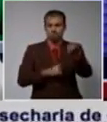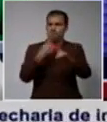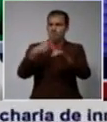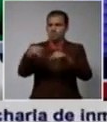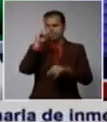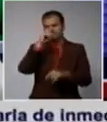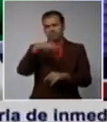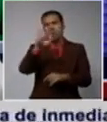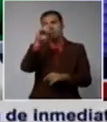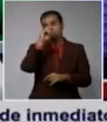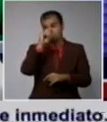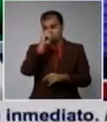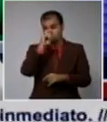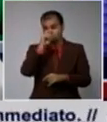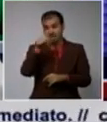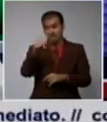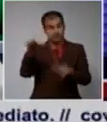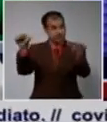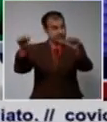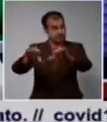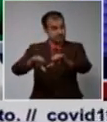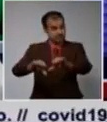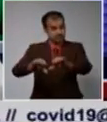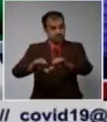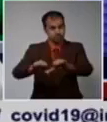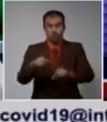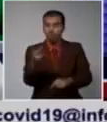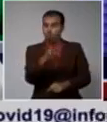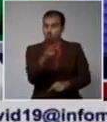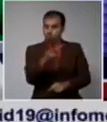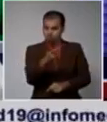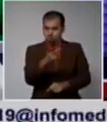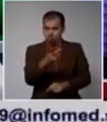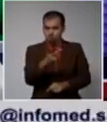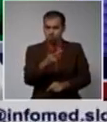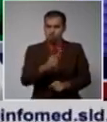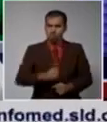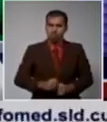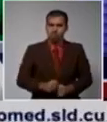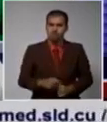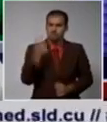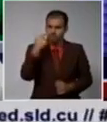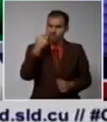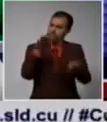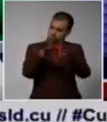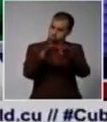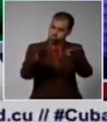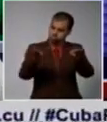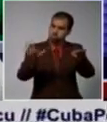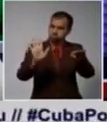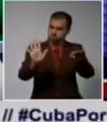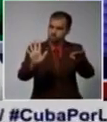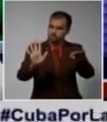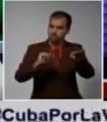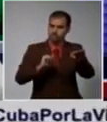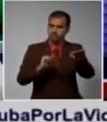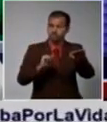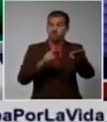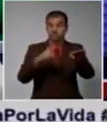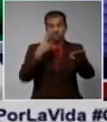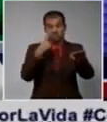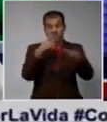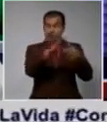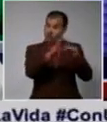que se encuentra crítico. Ambos, reitero, estables en su cuadro clínico, pero grave y